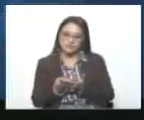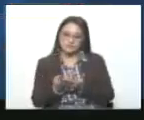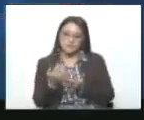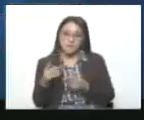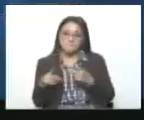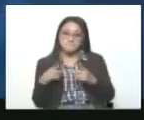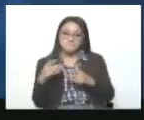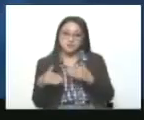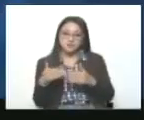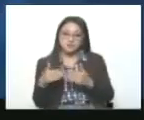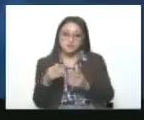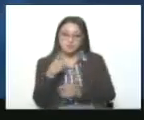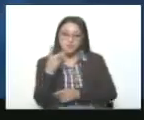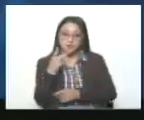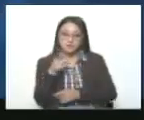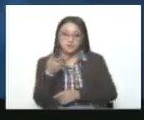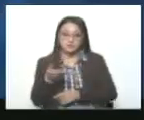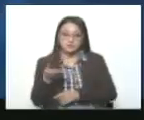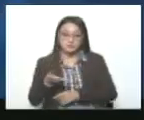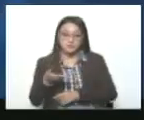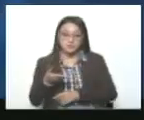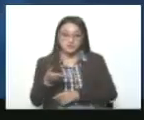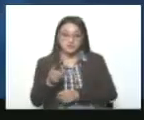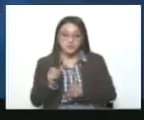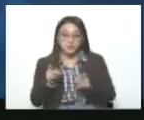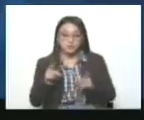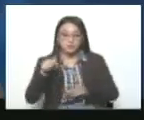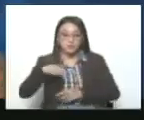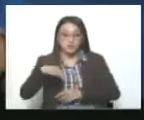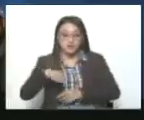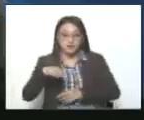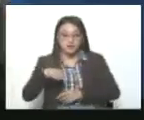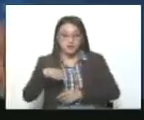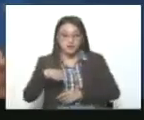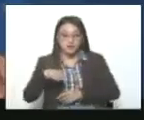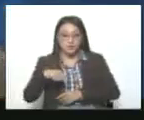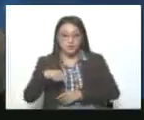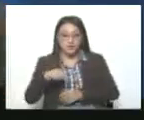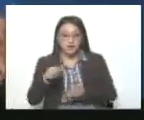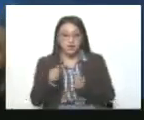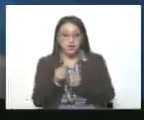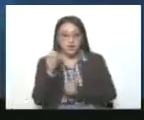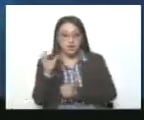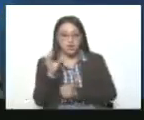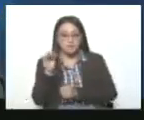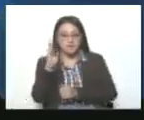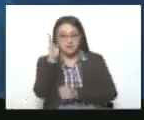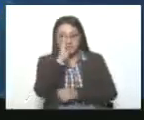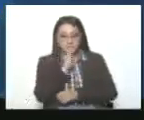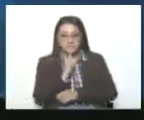proceso político. Y es fundamental la oportunidad que tenemos en este momento con Colombia y Brasil.